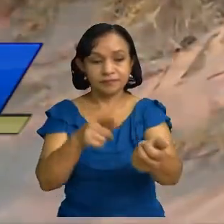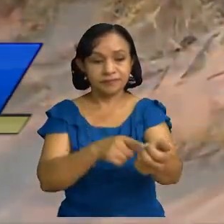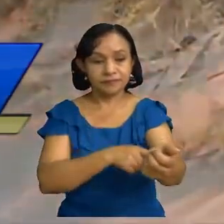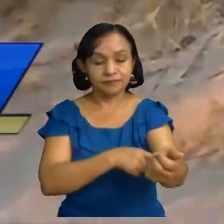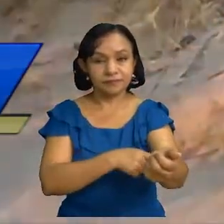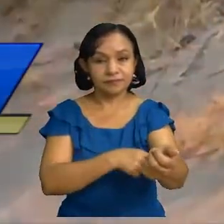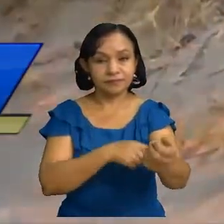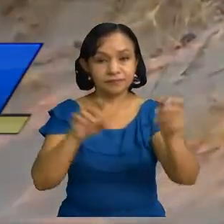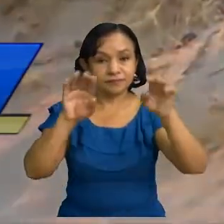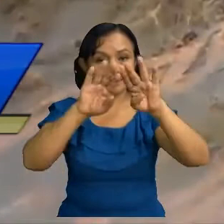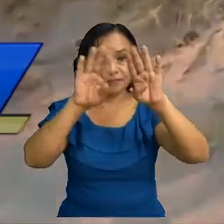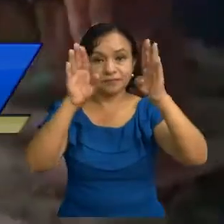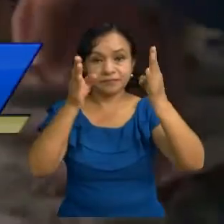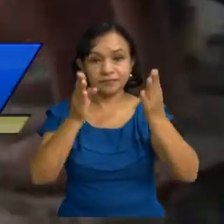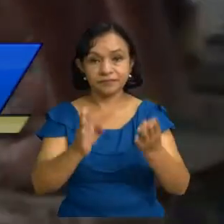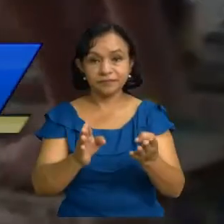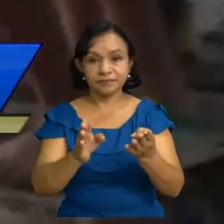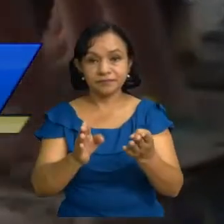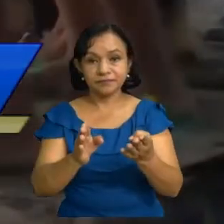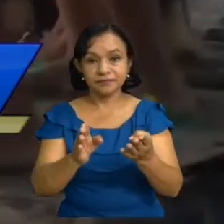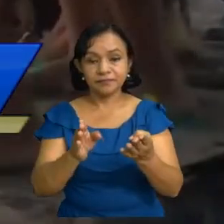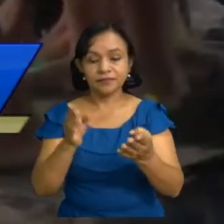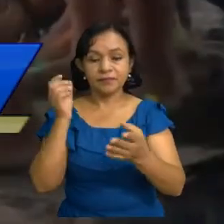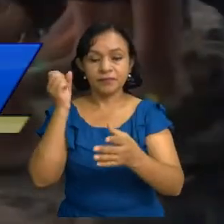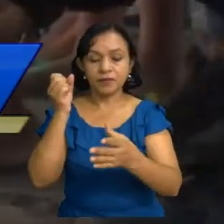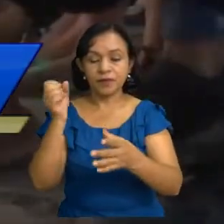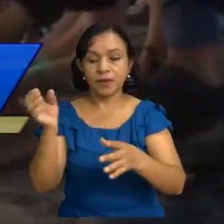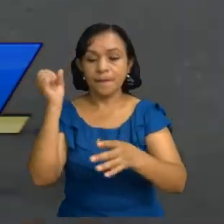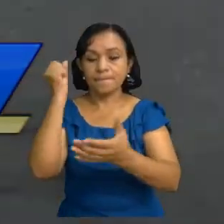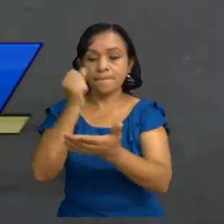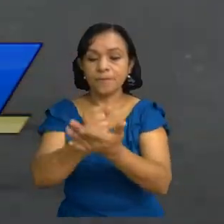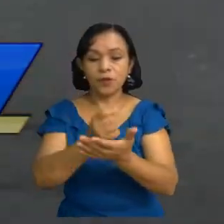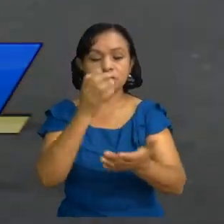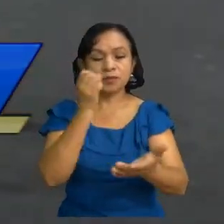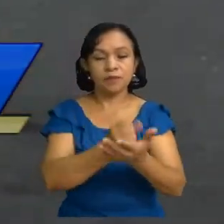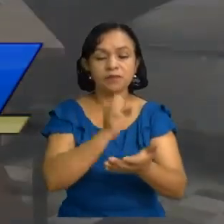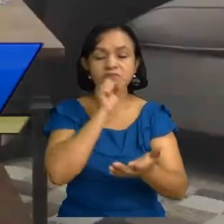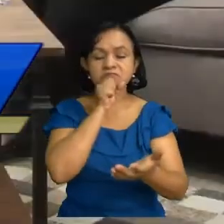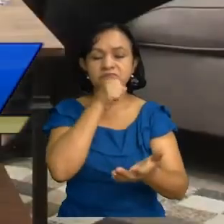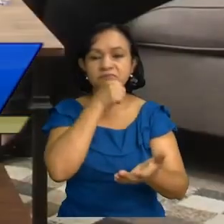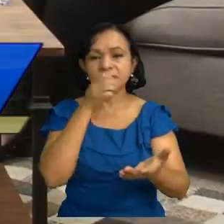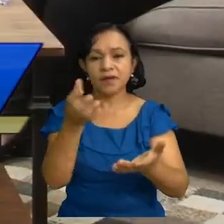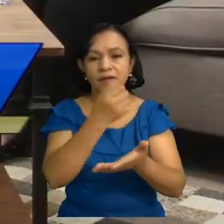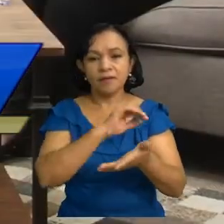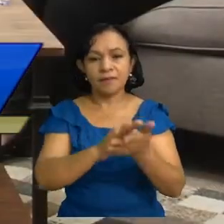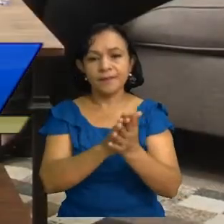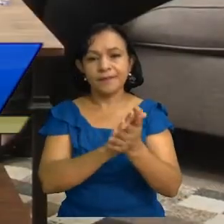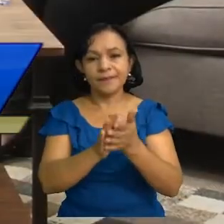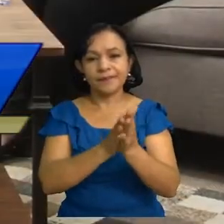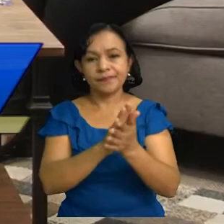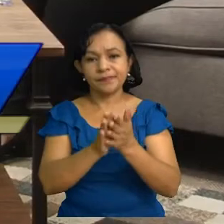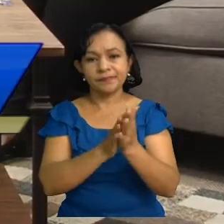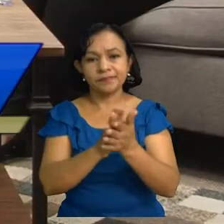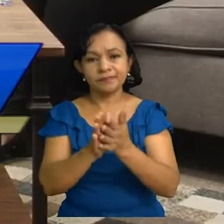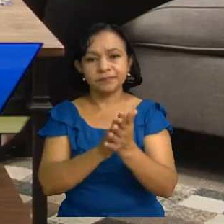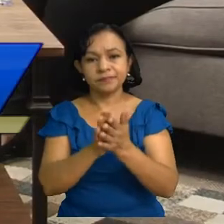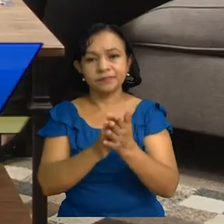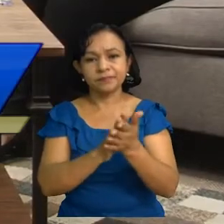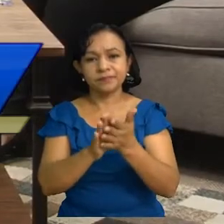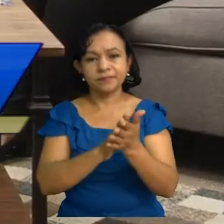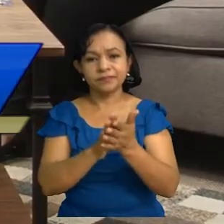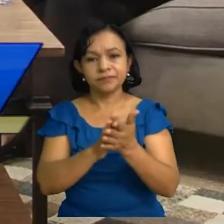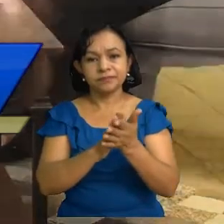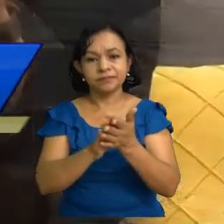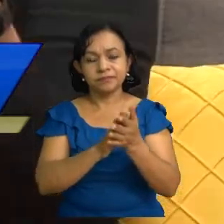cooperativa de mujeres que recolectan bolsas plásticas usadas las lavan las procesan y ellas están con sus